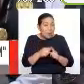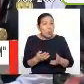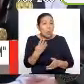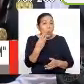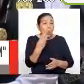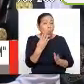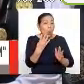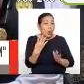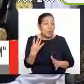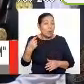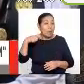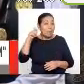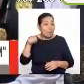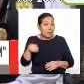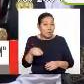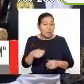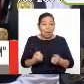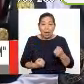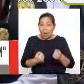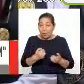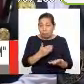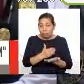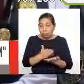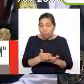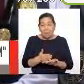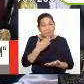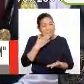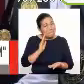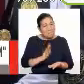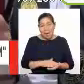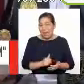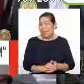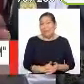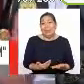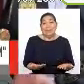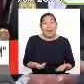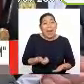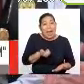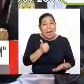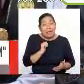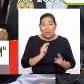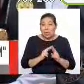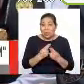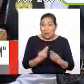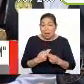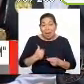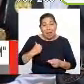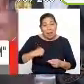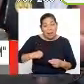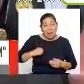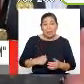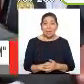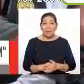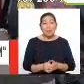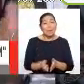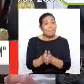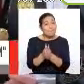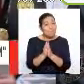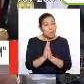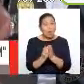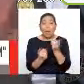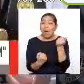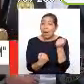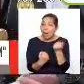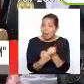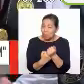del 49% de la flota vehicular en mal estado. Ayer estuve reunido con el señor alcalde pidiéndole